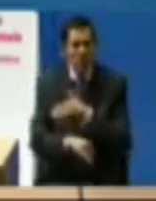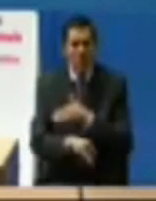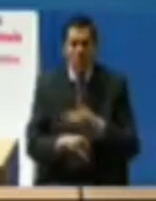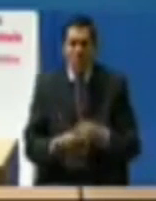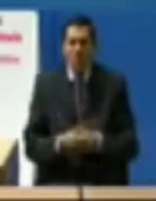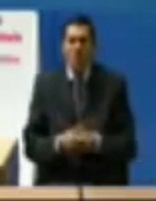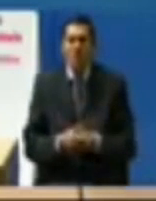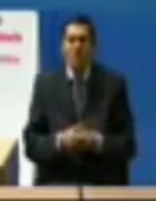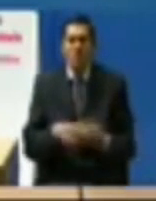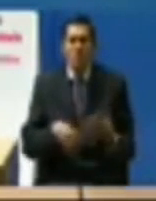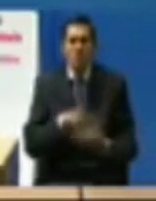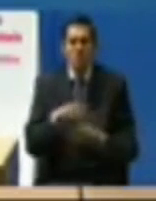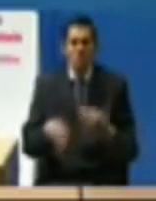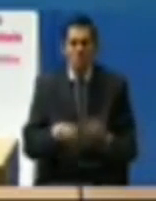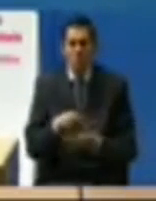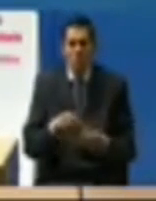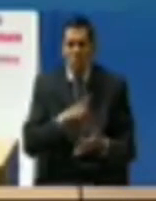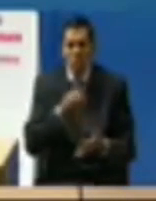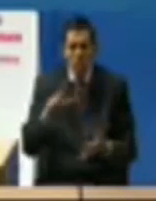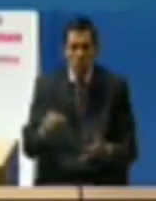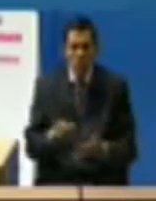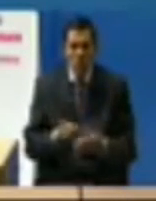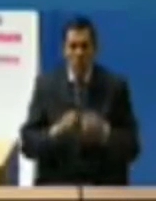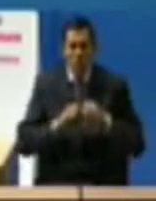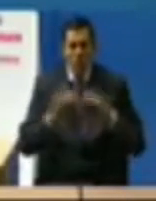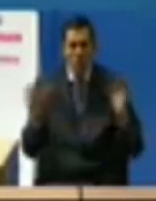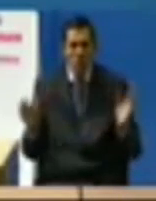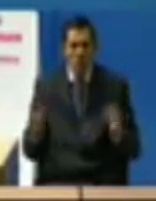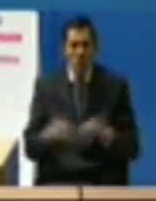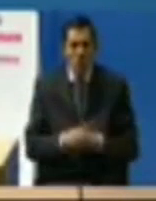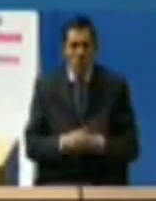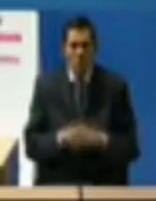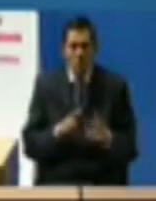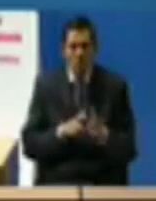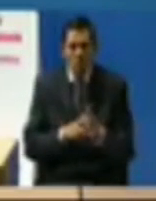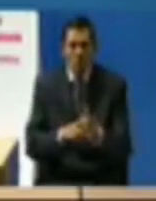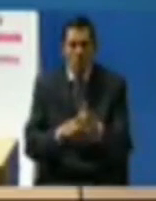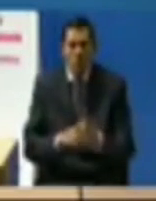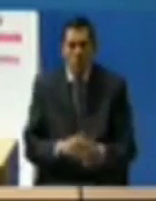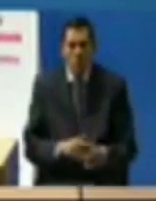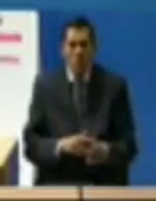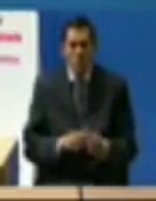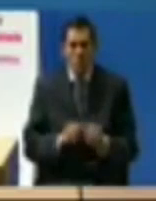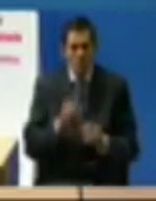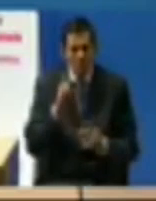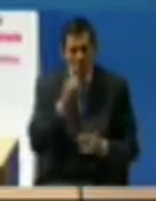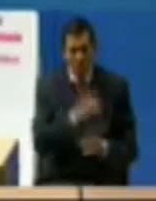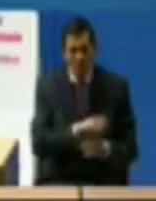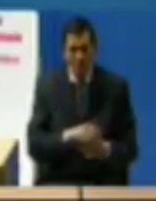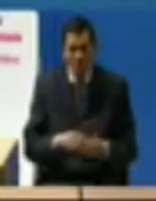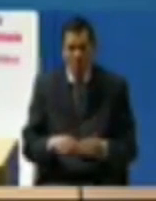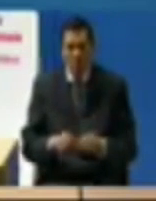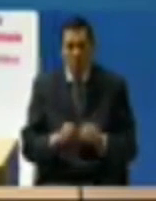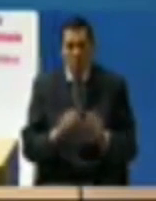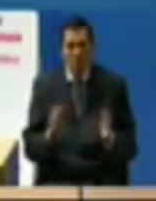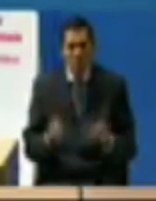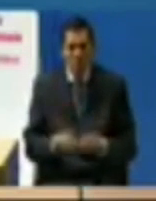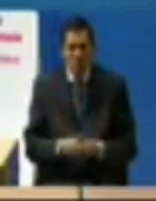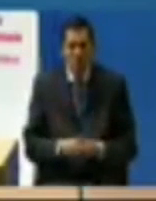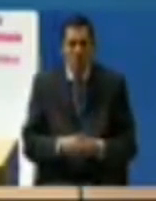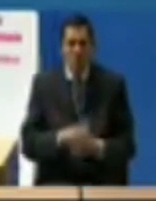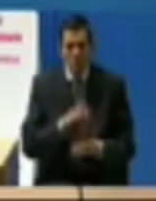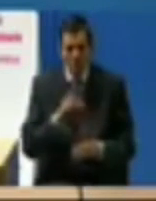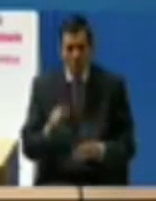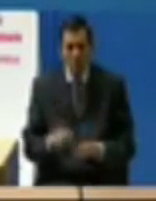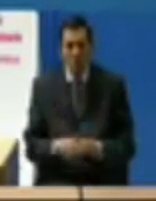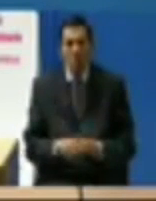que todas y todos seamos capaces de visualizar las dificultades preexistentes y aquellas que aún existen y seamos capaces de